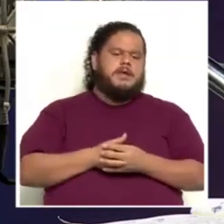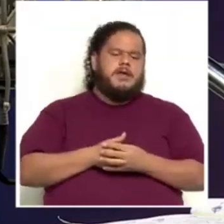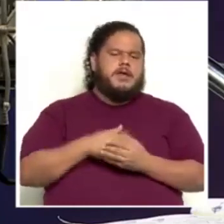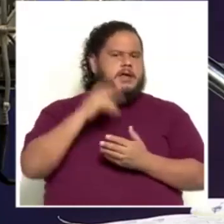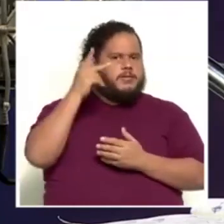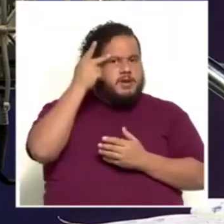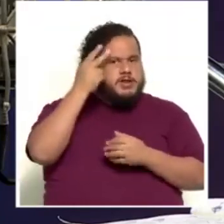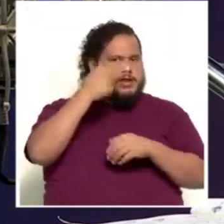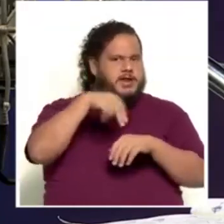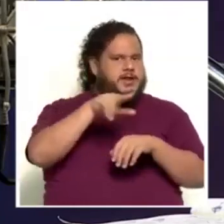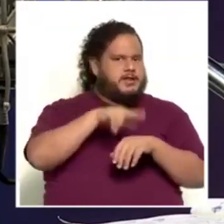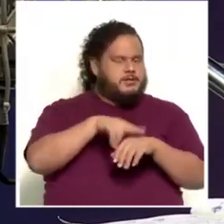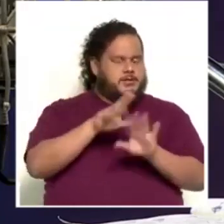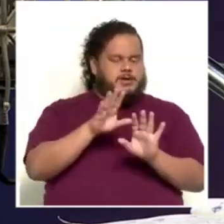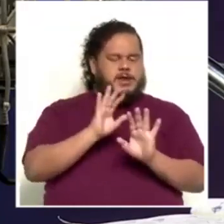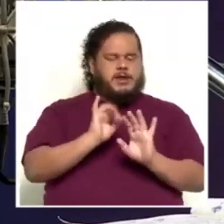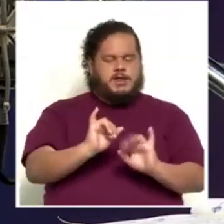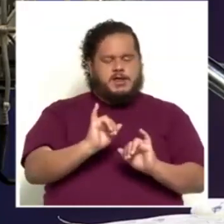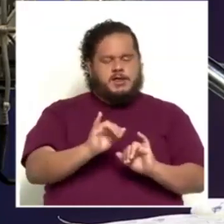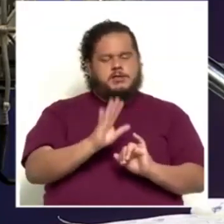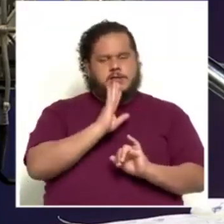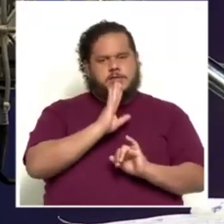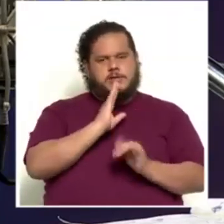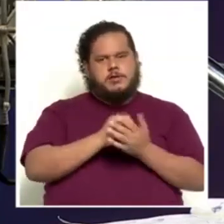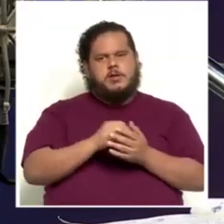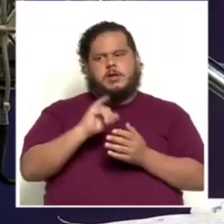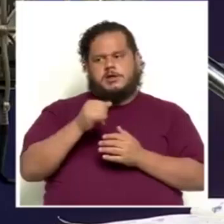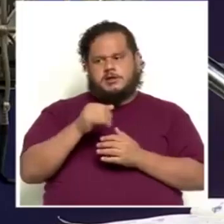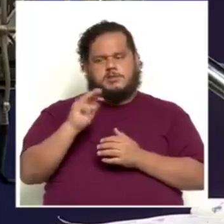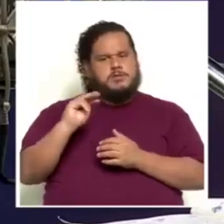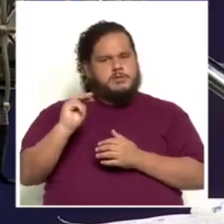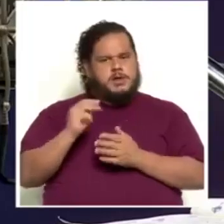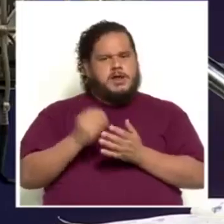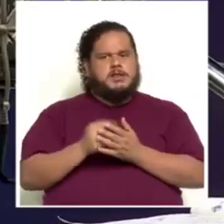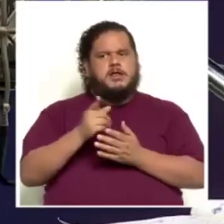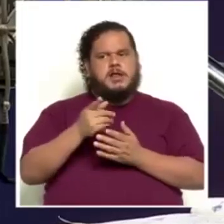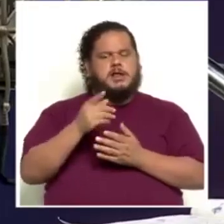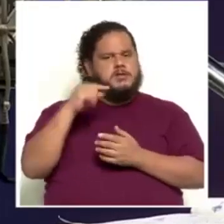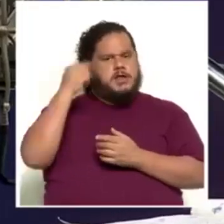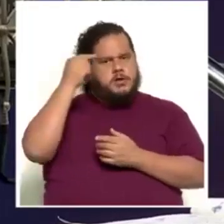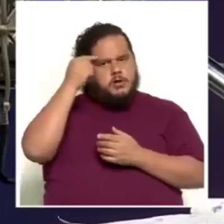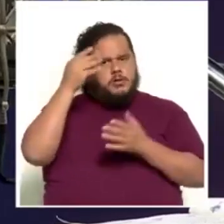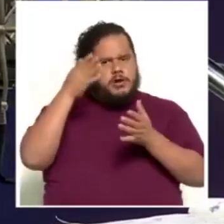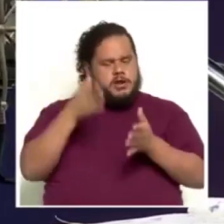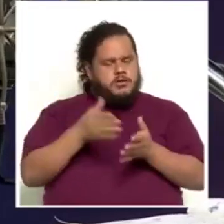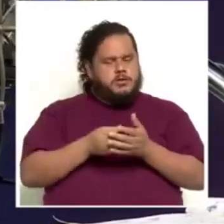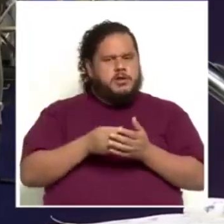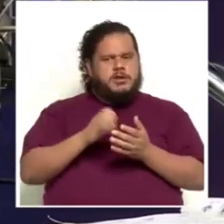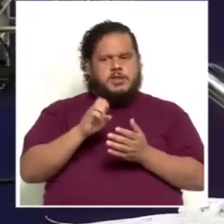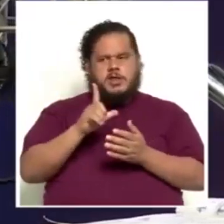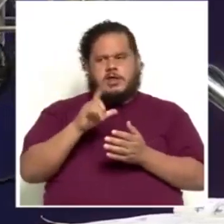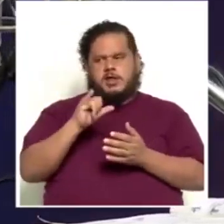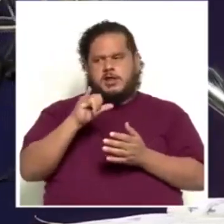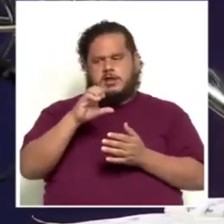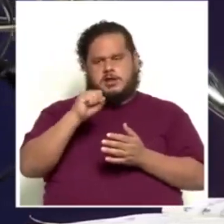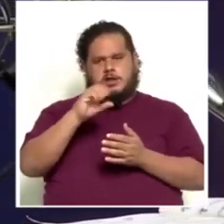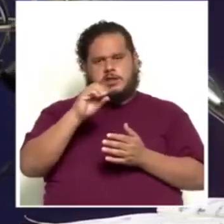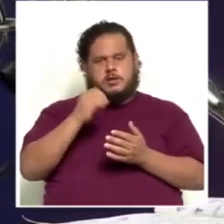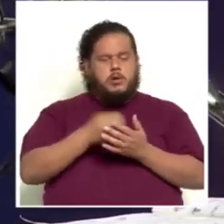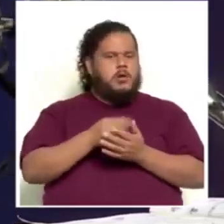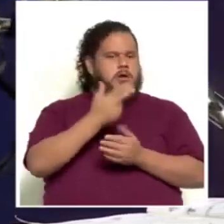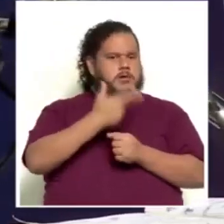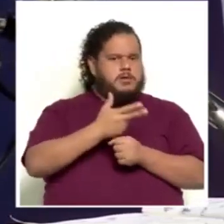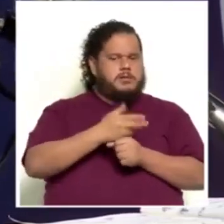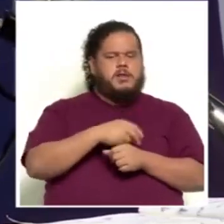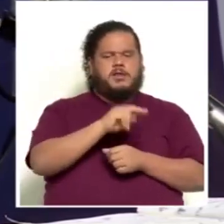Política nacional, ¿verdad? Estamos hablando. El caso de Jimmy Morales había sido gobernador de Misco en Guatemala.